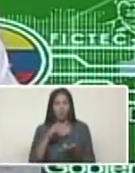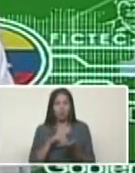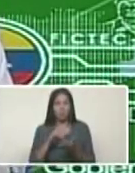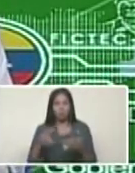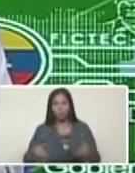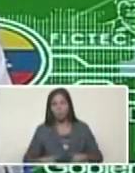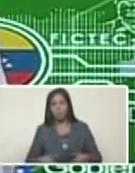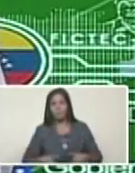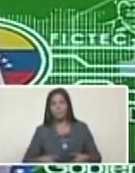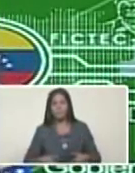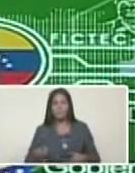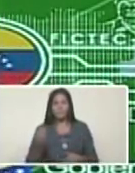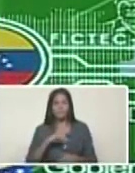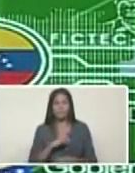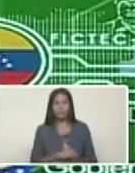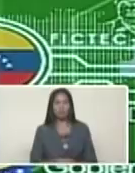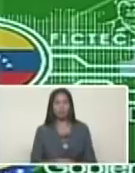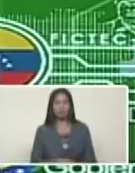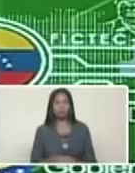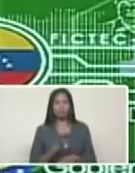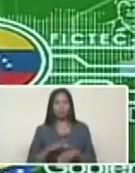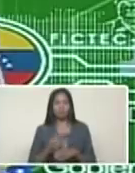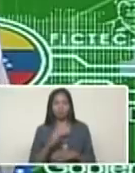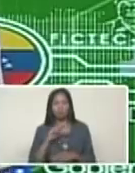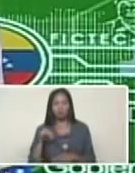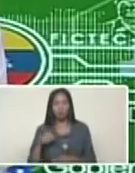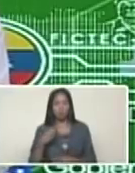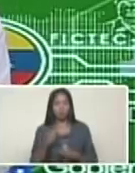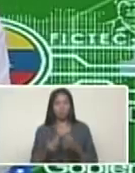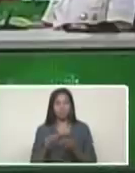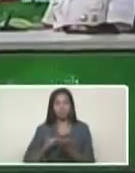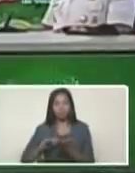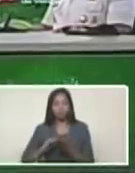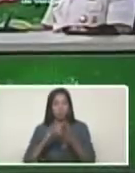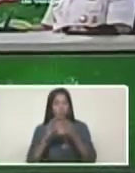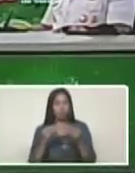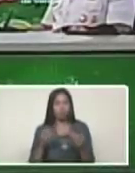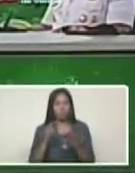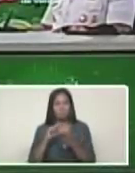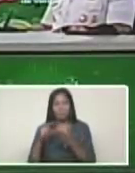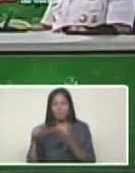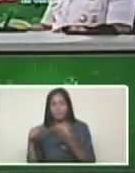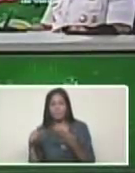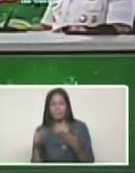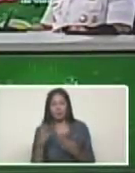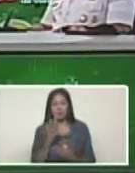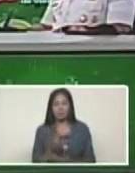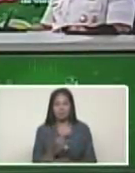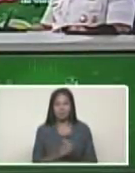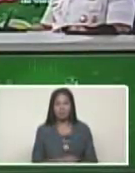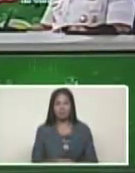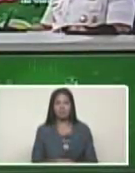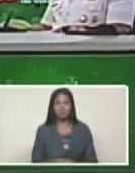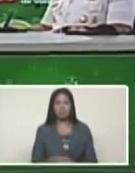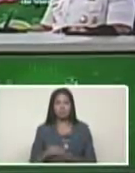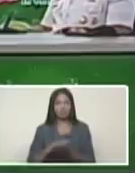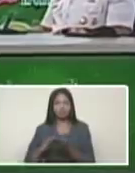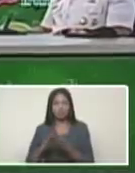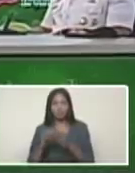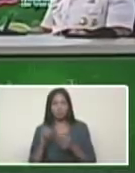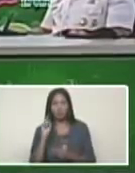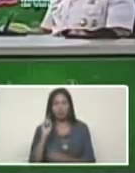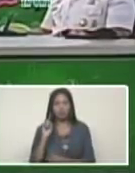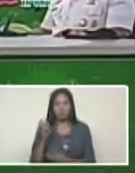empeño. Porque además con este empeño resolvemos todo, la logística, la intendencia, resolvemos las